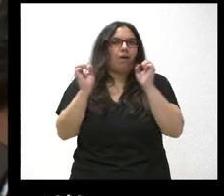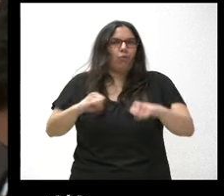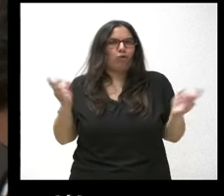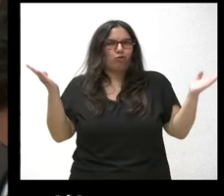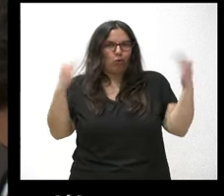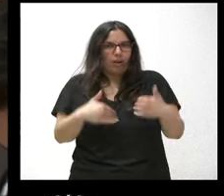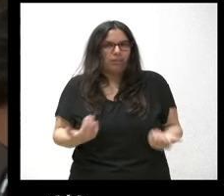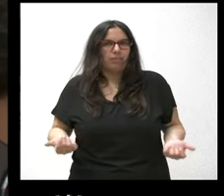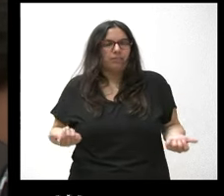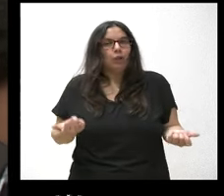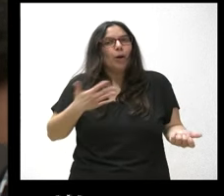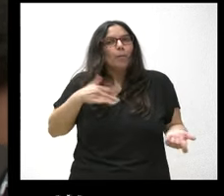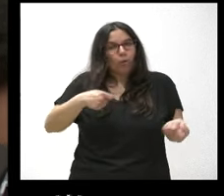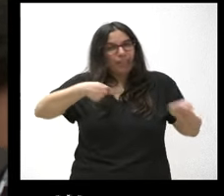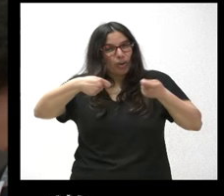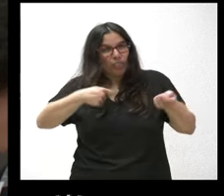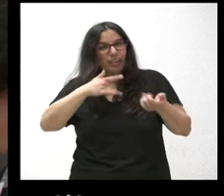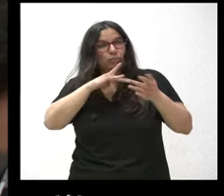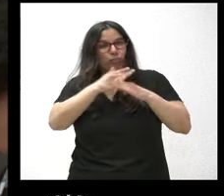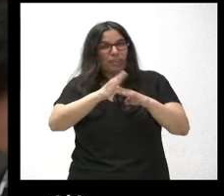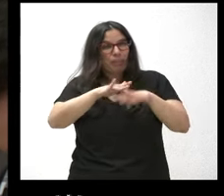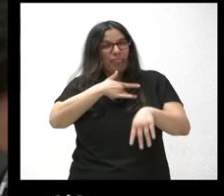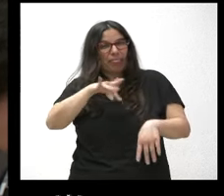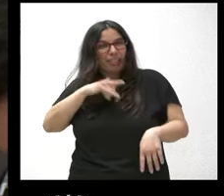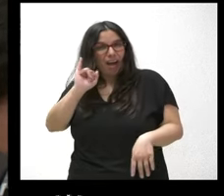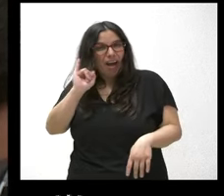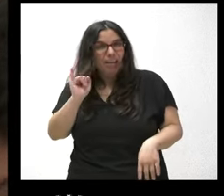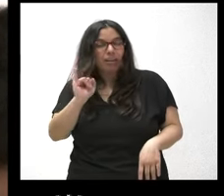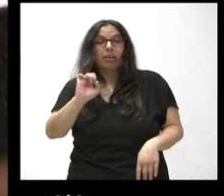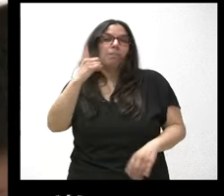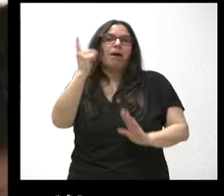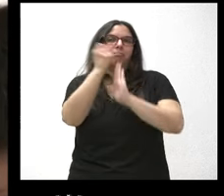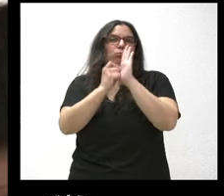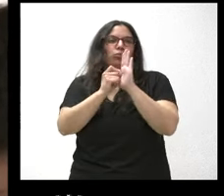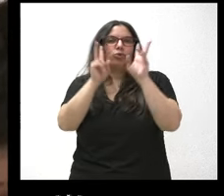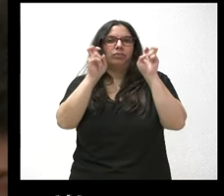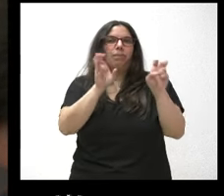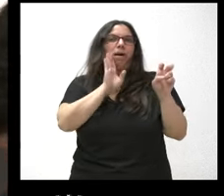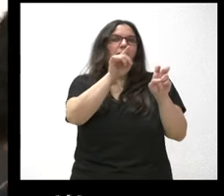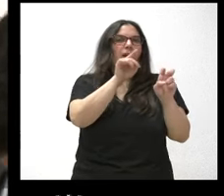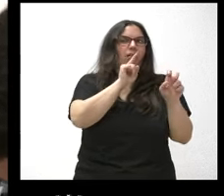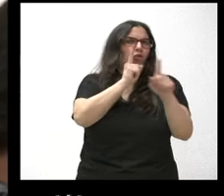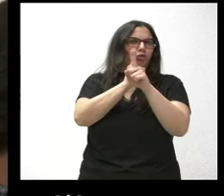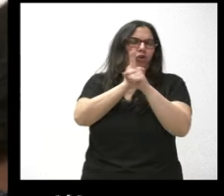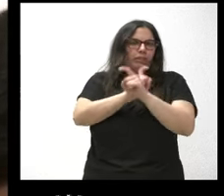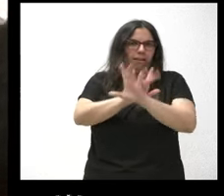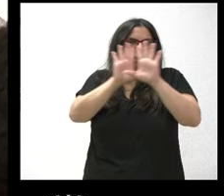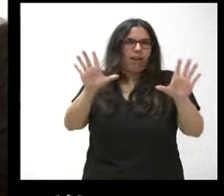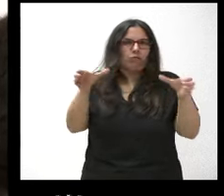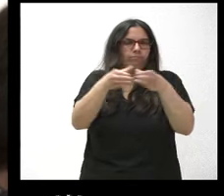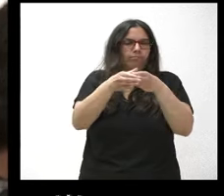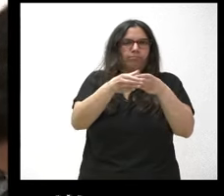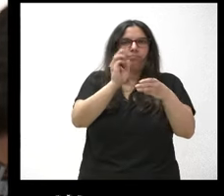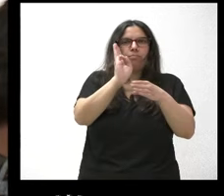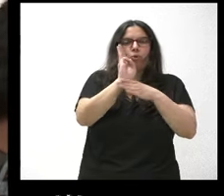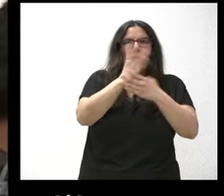¿Va a haber capacidad para negociar y ceder? Sobre todo los puntos lesivos que han comentado tanto Procurador